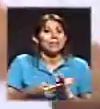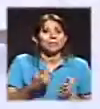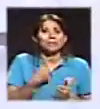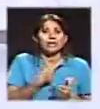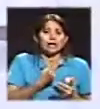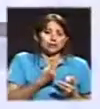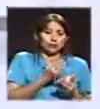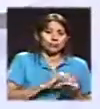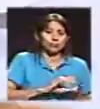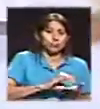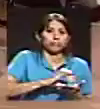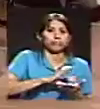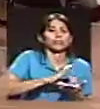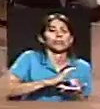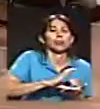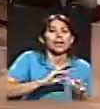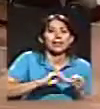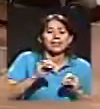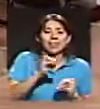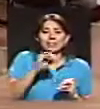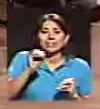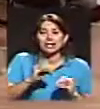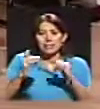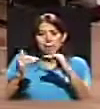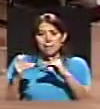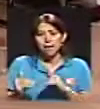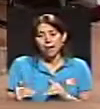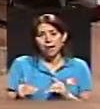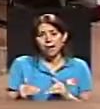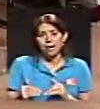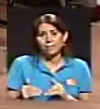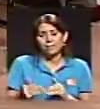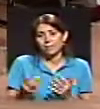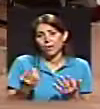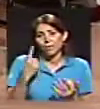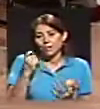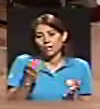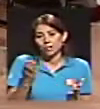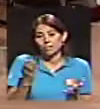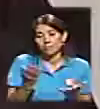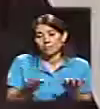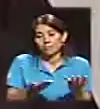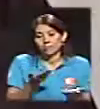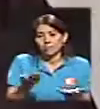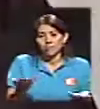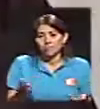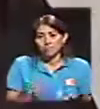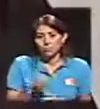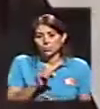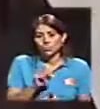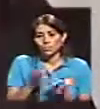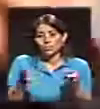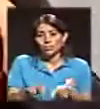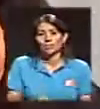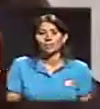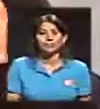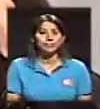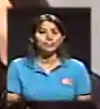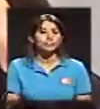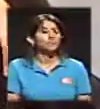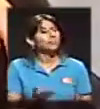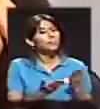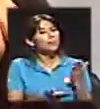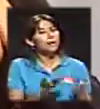y unas tasas de interés más bajas de las que hubieran existido en ausencia de este tipo de circunstancias. Tal vez explique un poquito, Edgar, porque